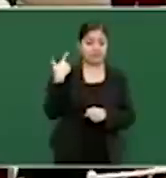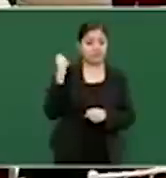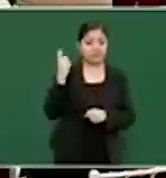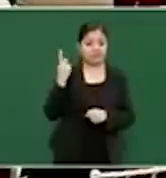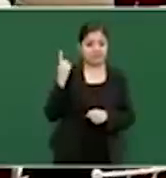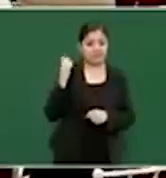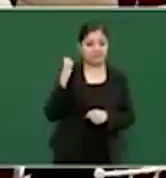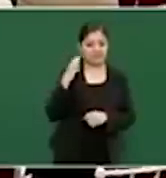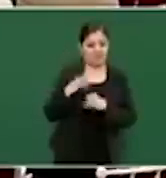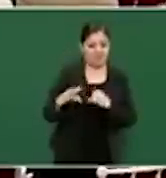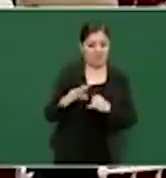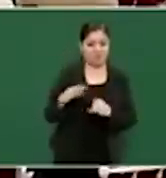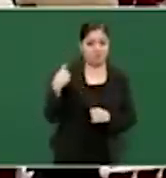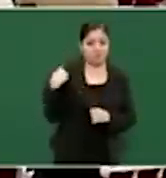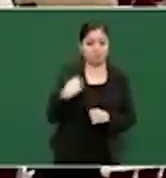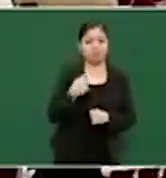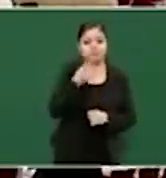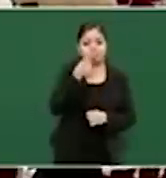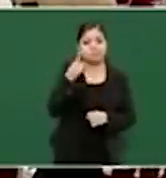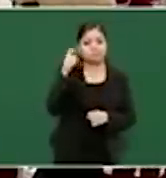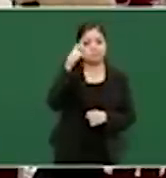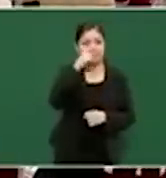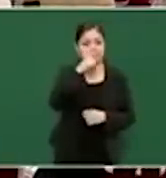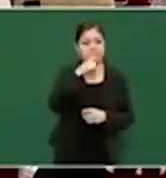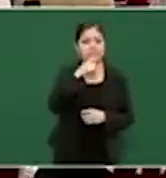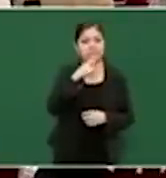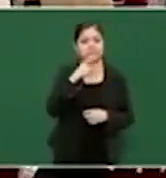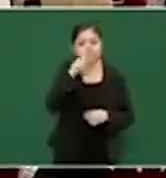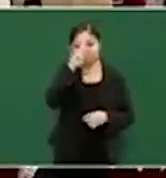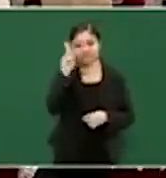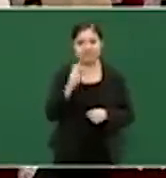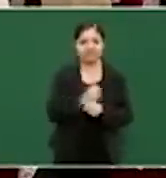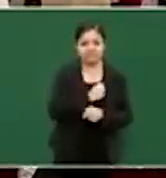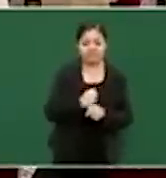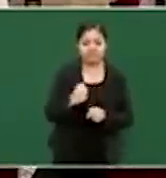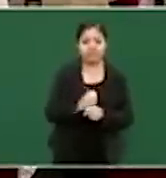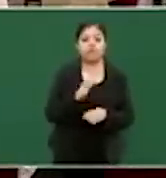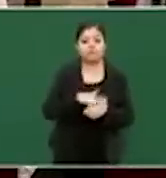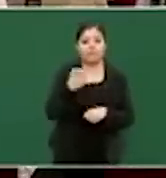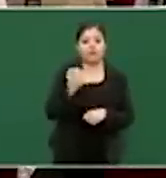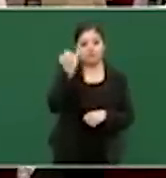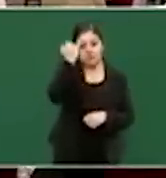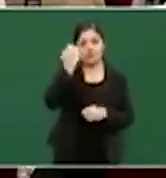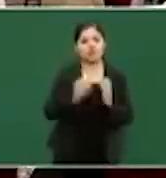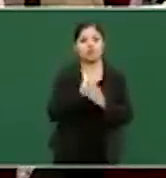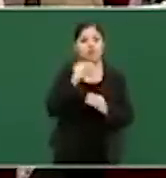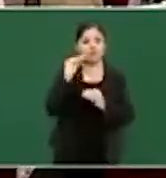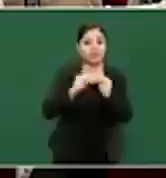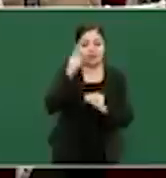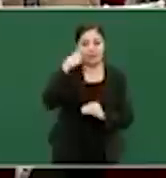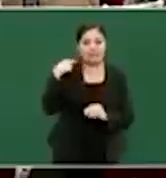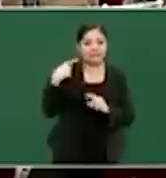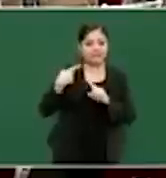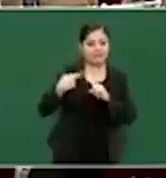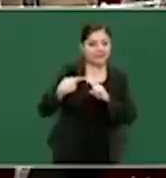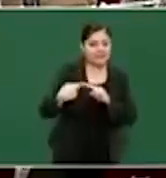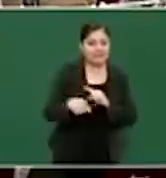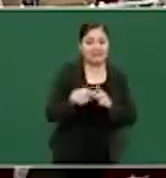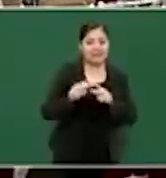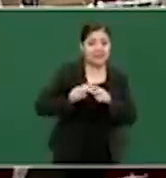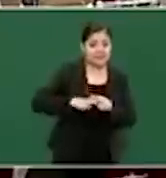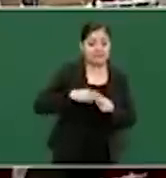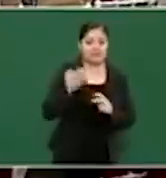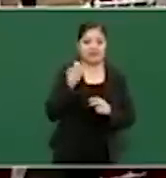un diseño pensando que en los primeros 3 meses del gobierno pudiéramos estabilizar la problemática y tratar